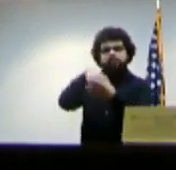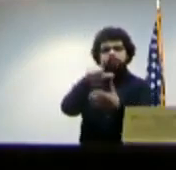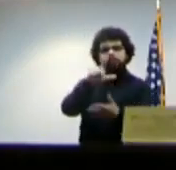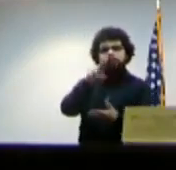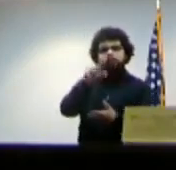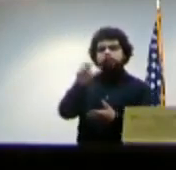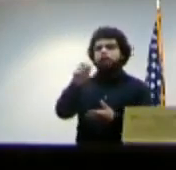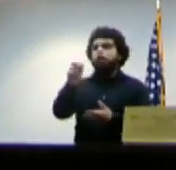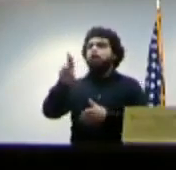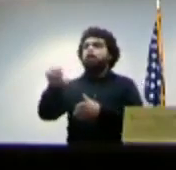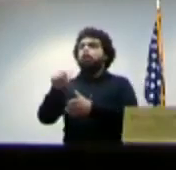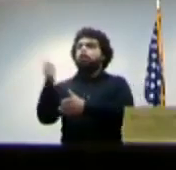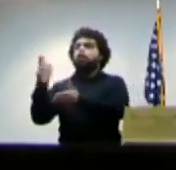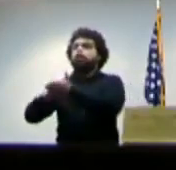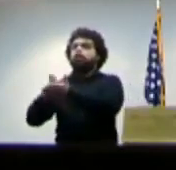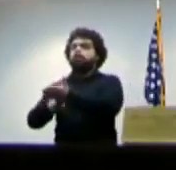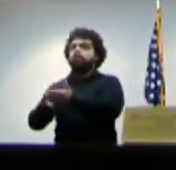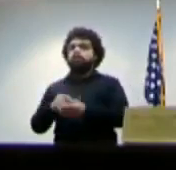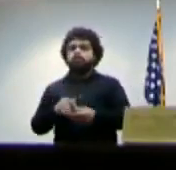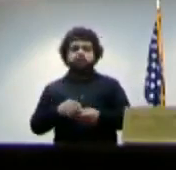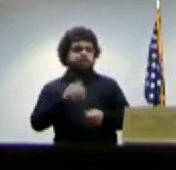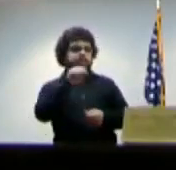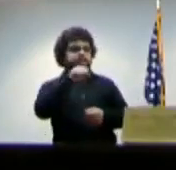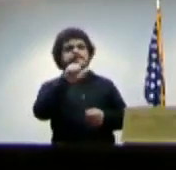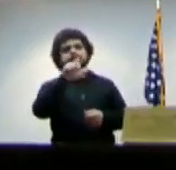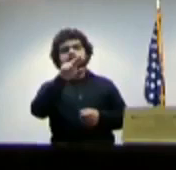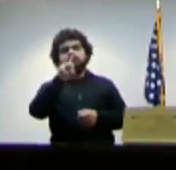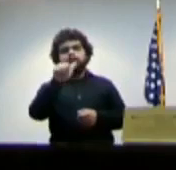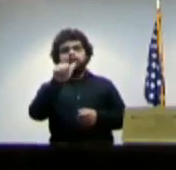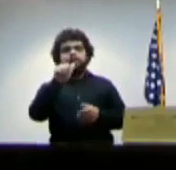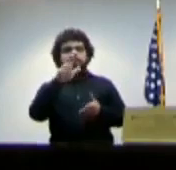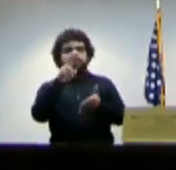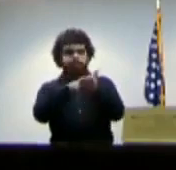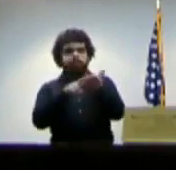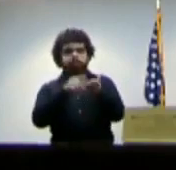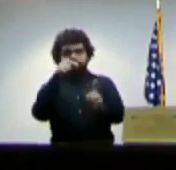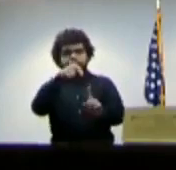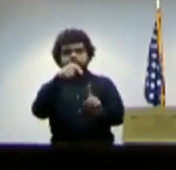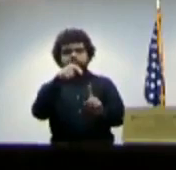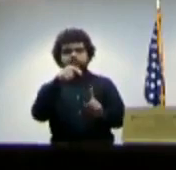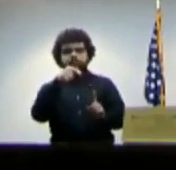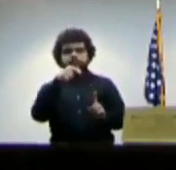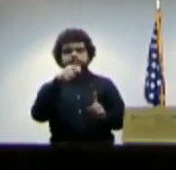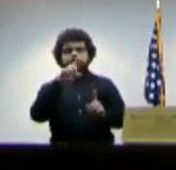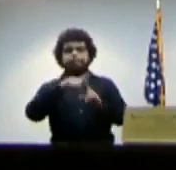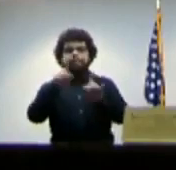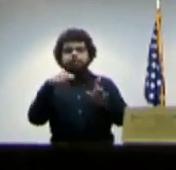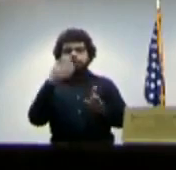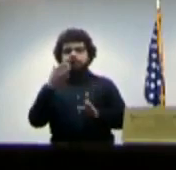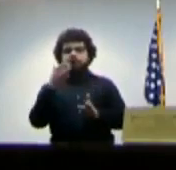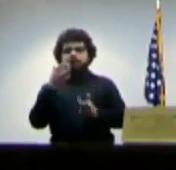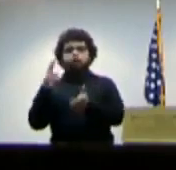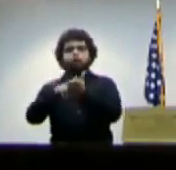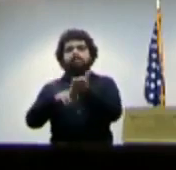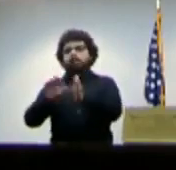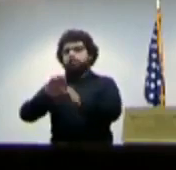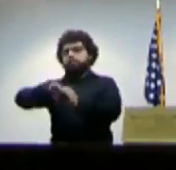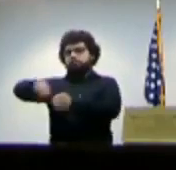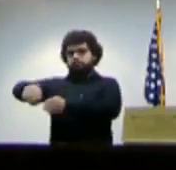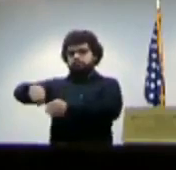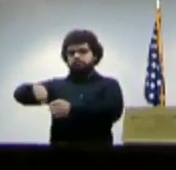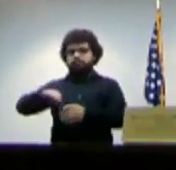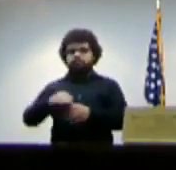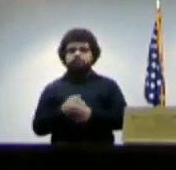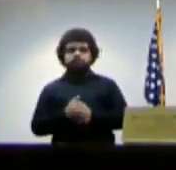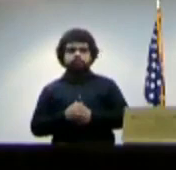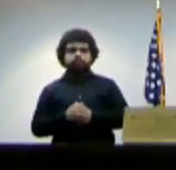aparte? Sale del O&M. Nace del O&M, sí, pero es un contrato separado. Sí.